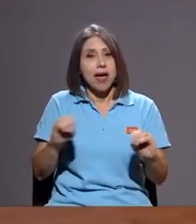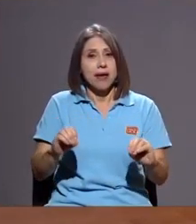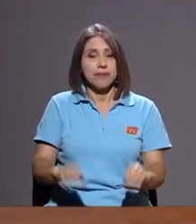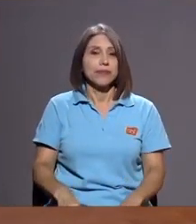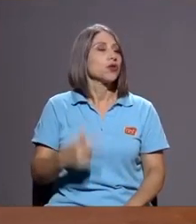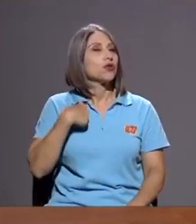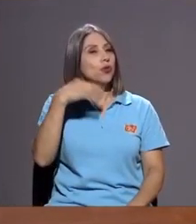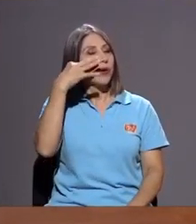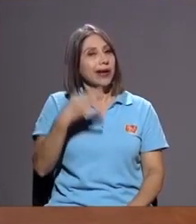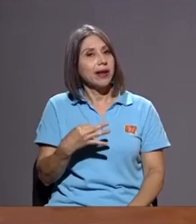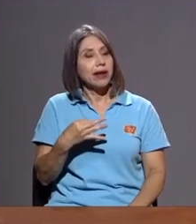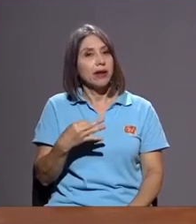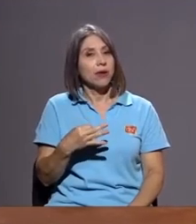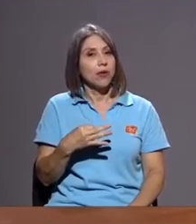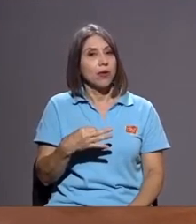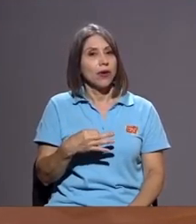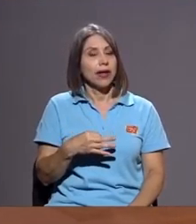Rubén, que es una